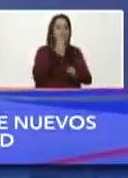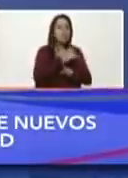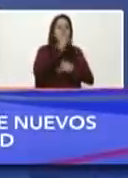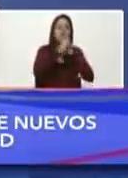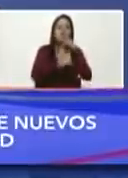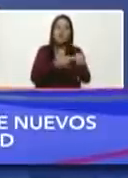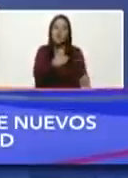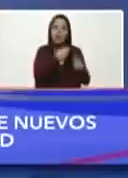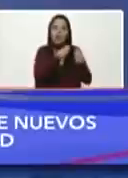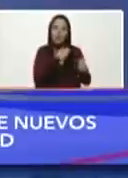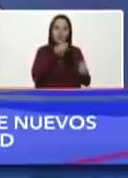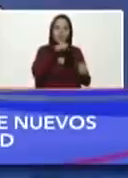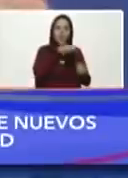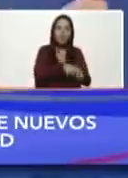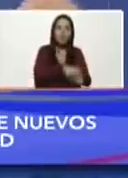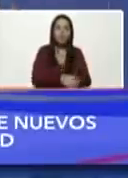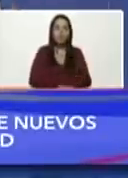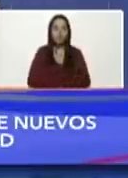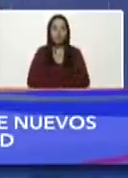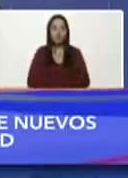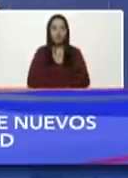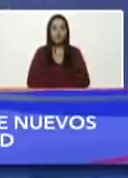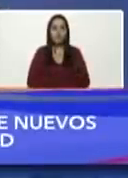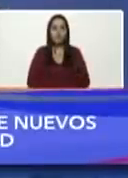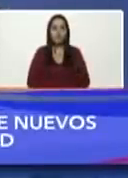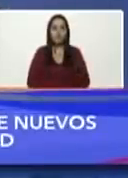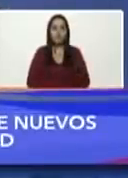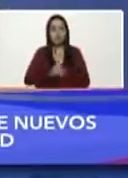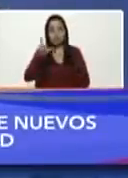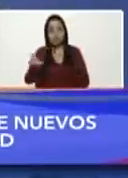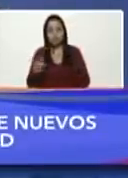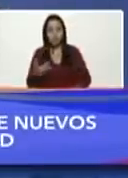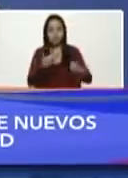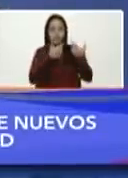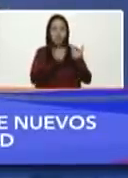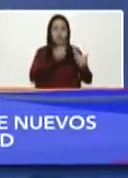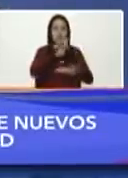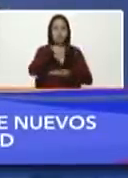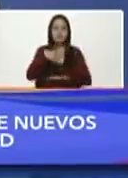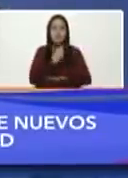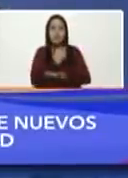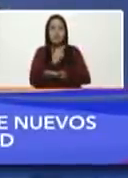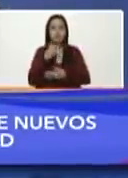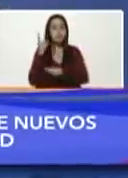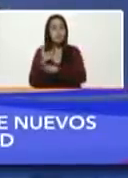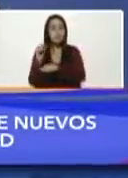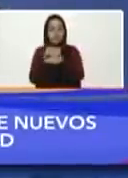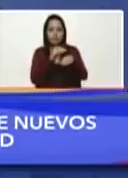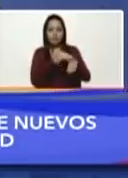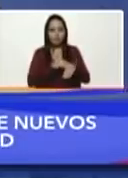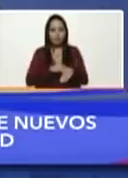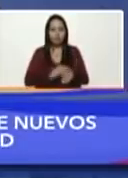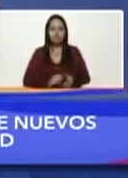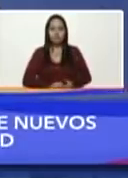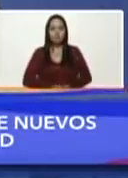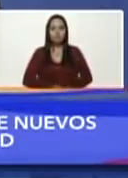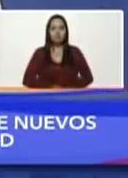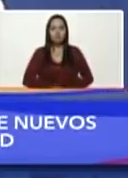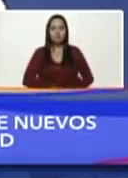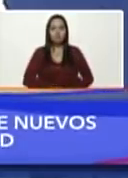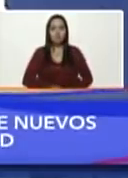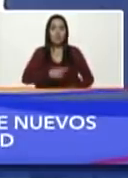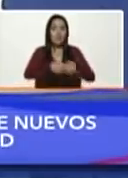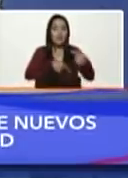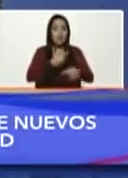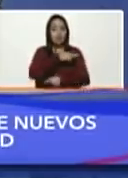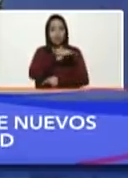pasado en la historia. Rectorísimo. porque la generación nuestra,